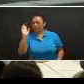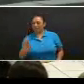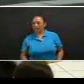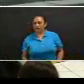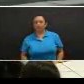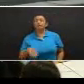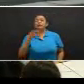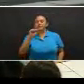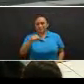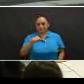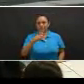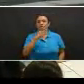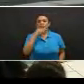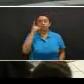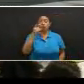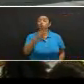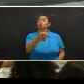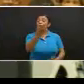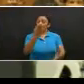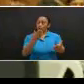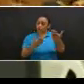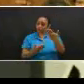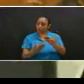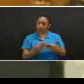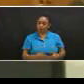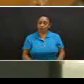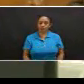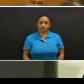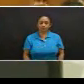Sí, Dios lo trajo.